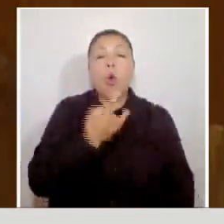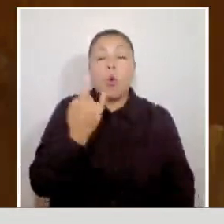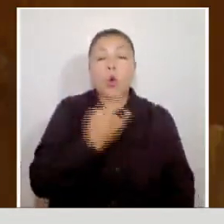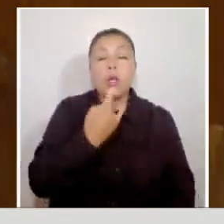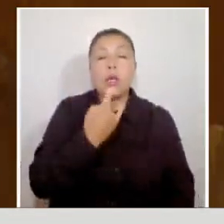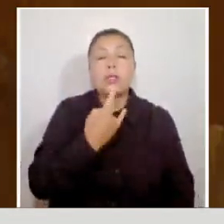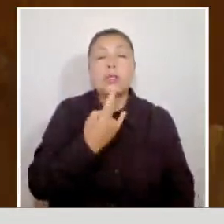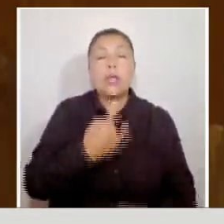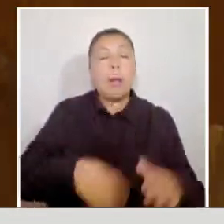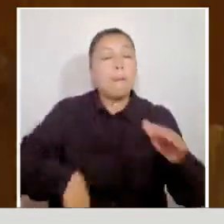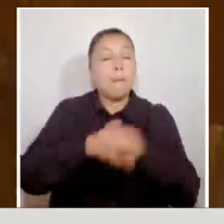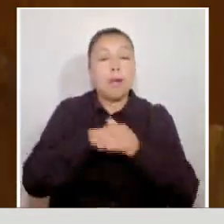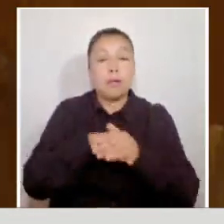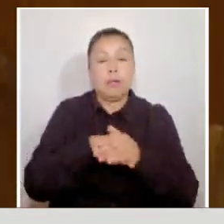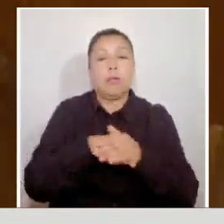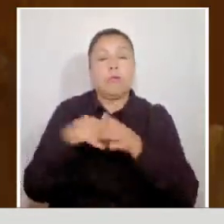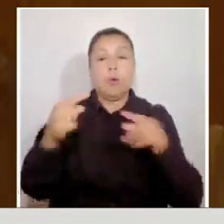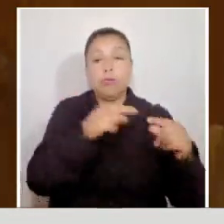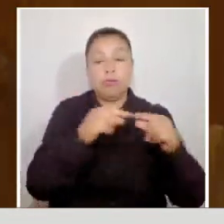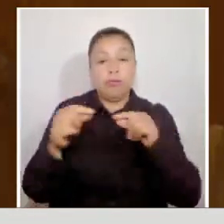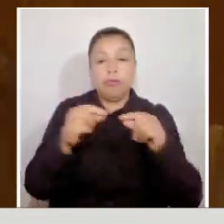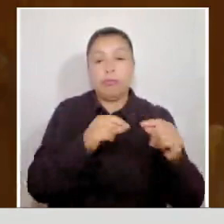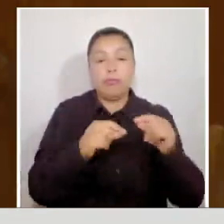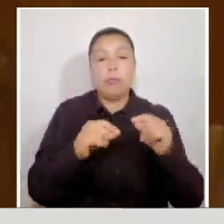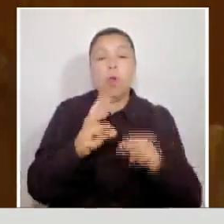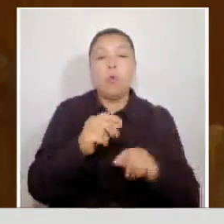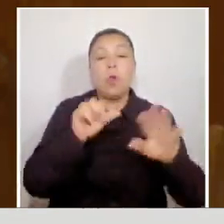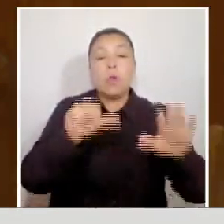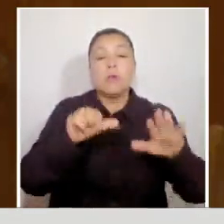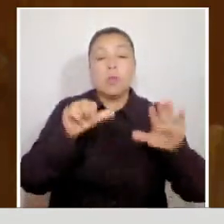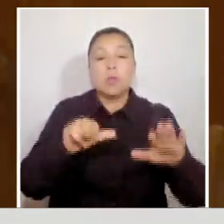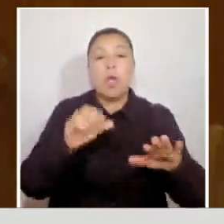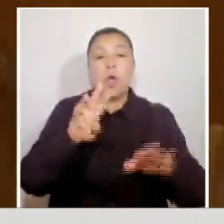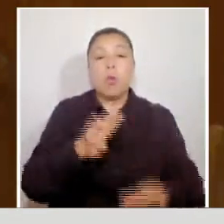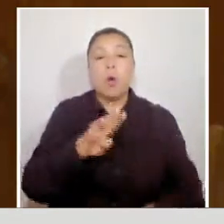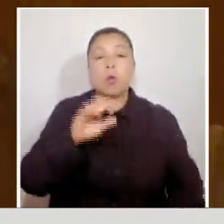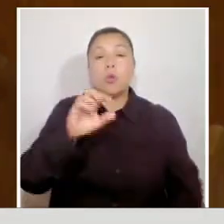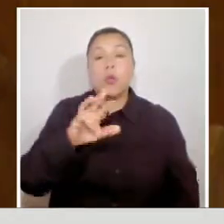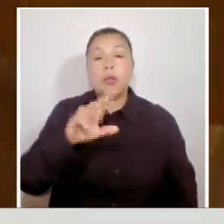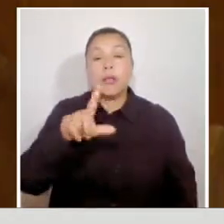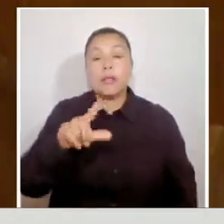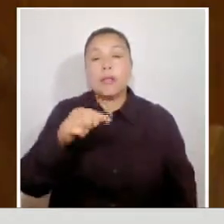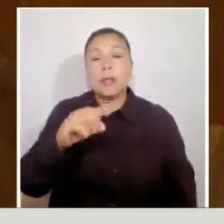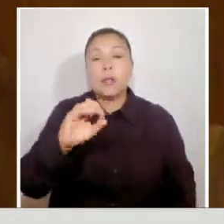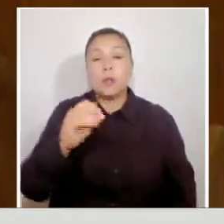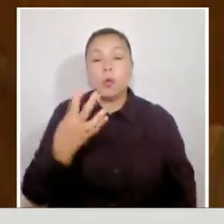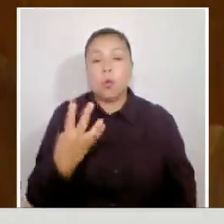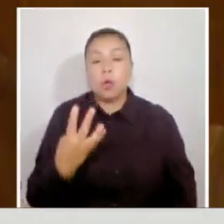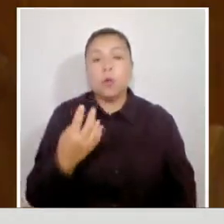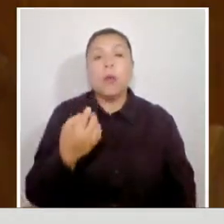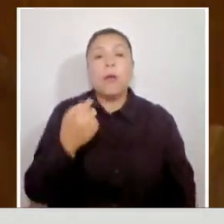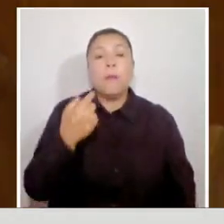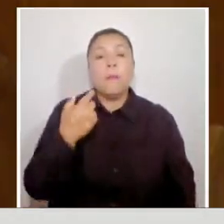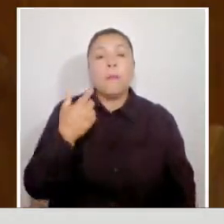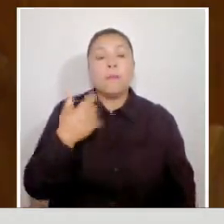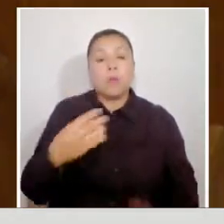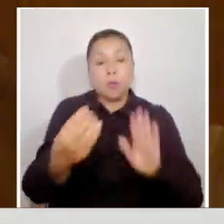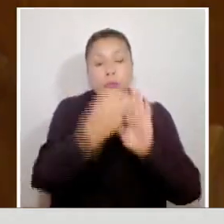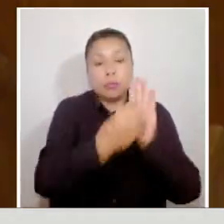de suma correspondiente al boletín número 16497 -04 constancia